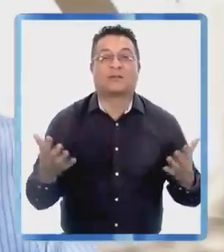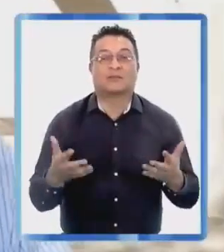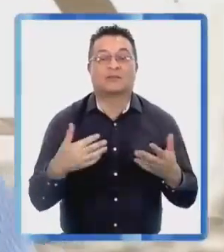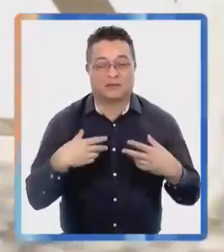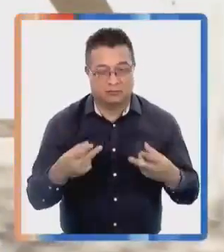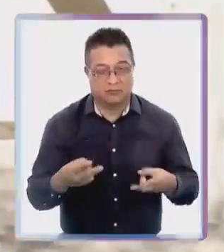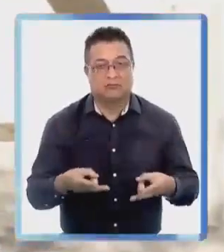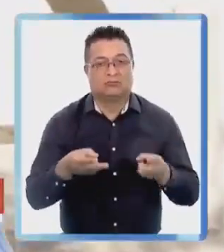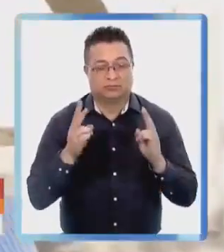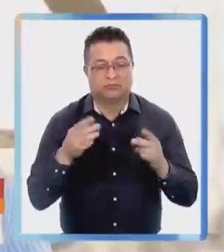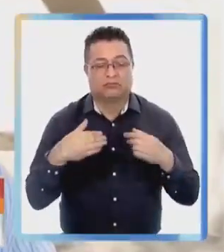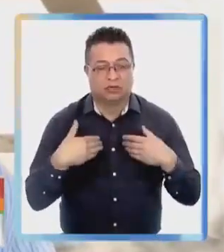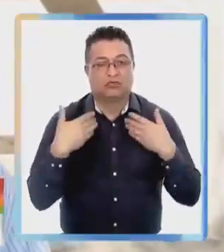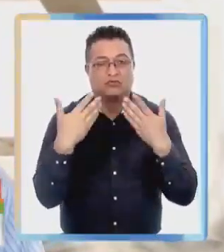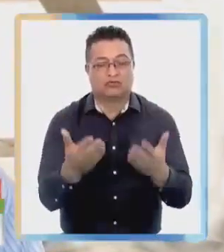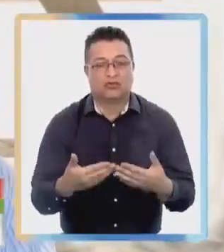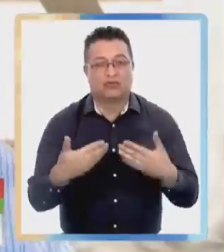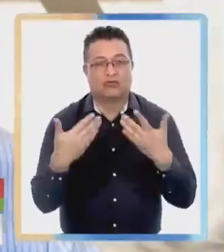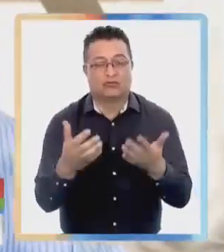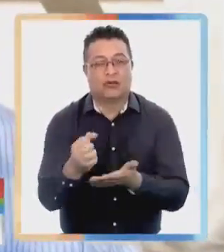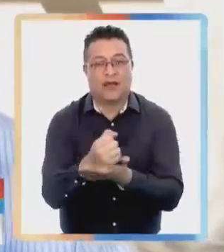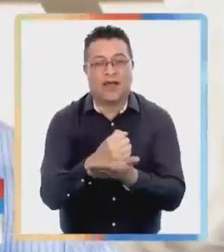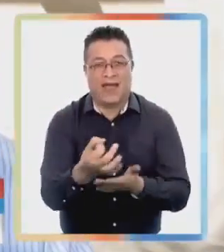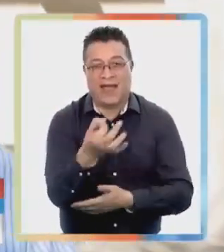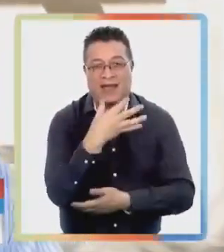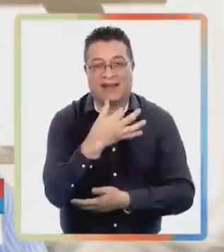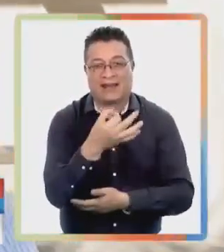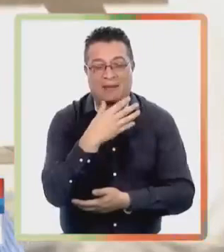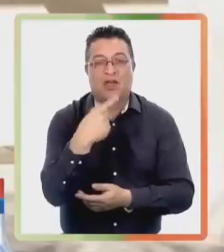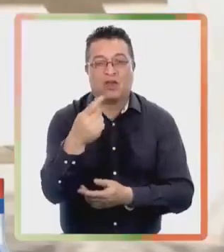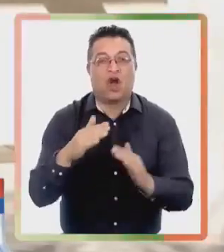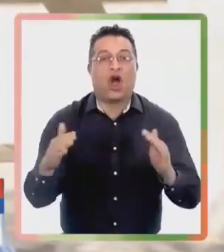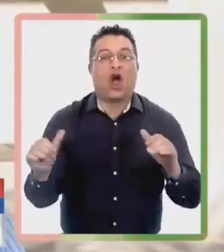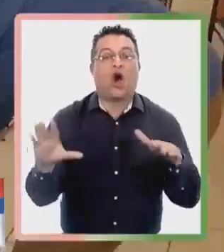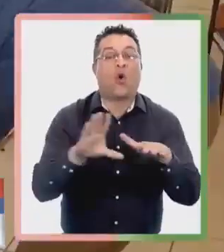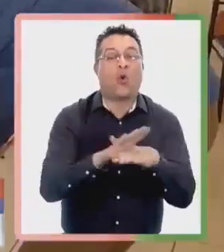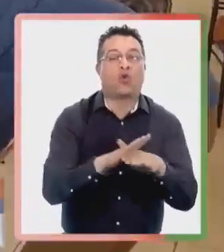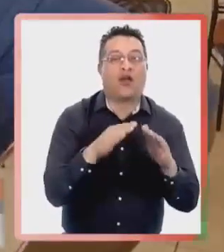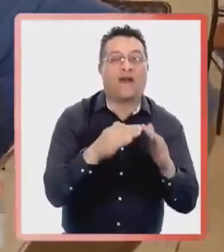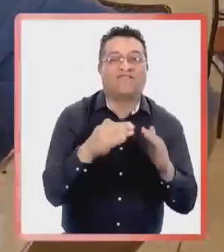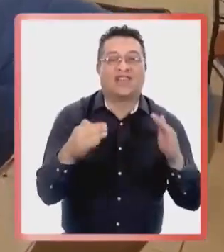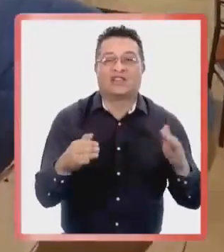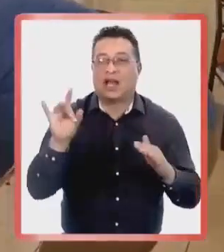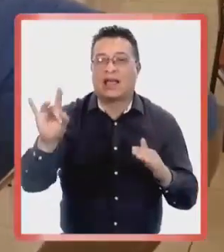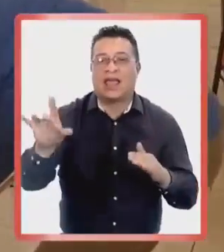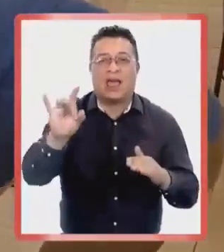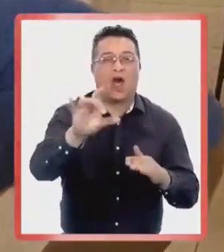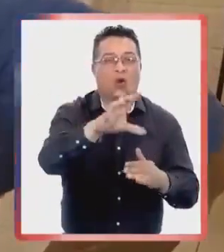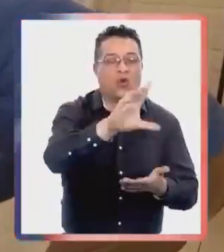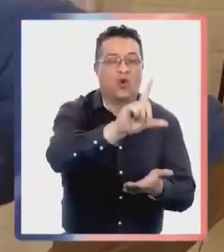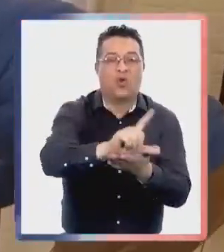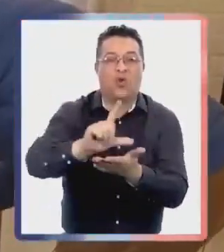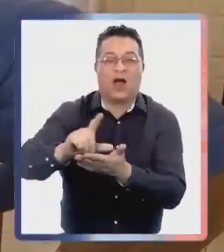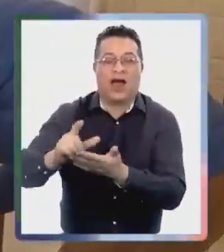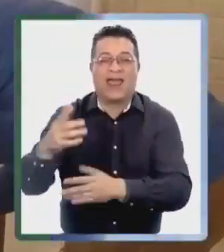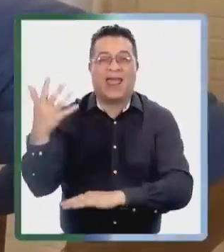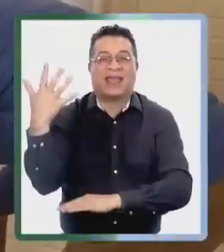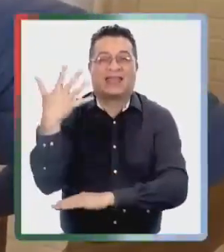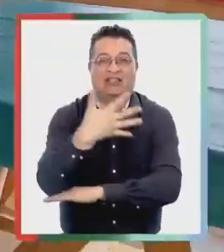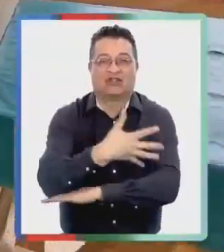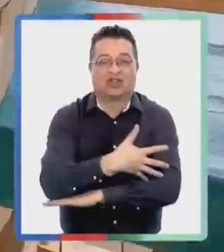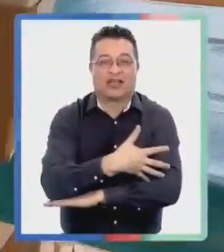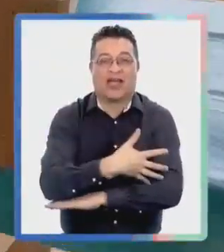la facilidad con que nosotros llevamos los medicamentos a las juntas de vecinos, a cada uno de los sectores de Quillota. Con